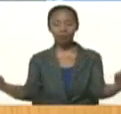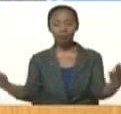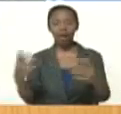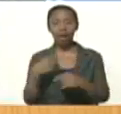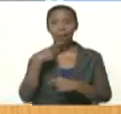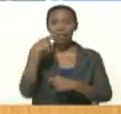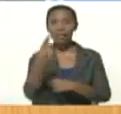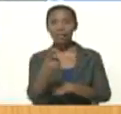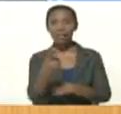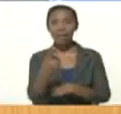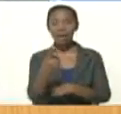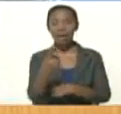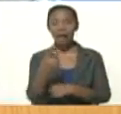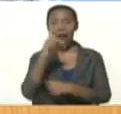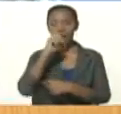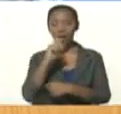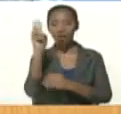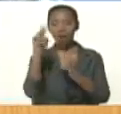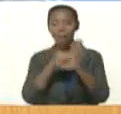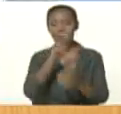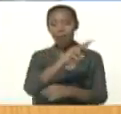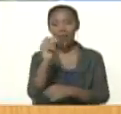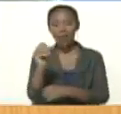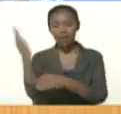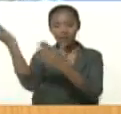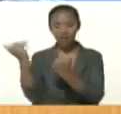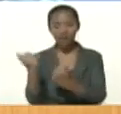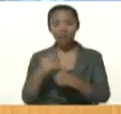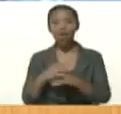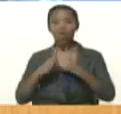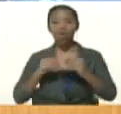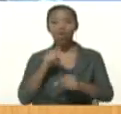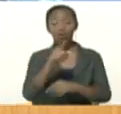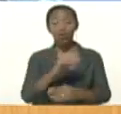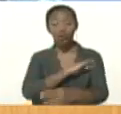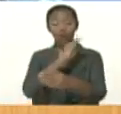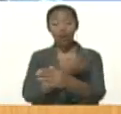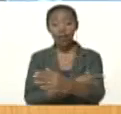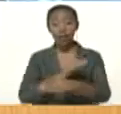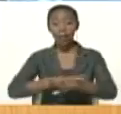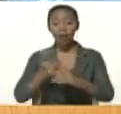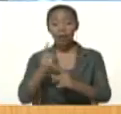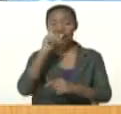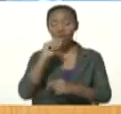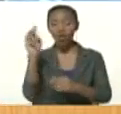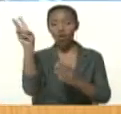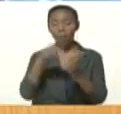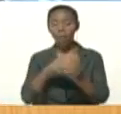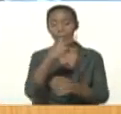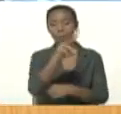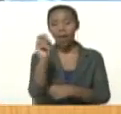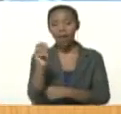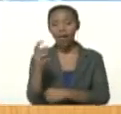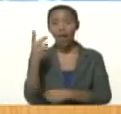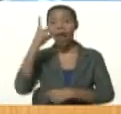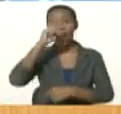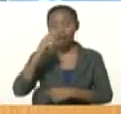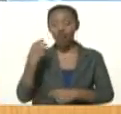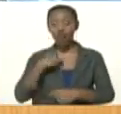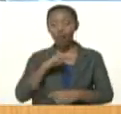decirle al año 2020, ven, año 2020, con toda tu fuerza, porque el año 2020 es el año de nuestra